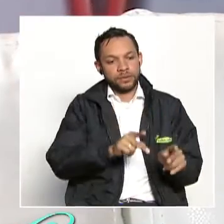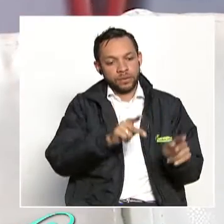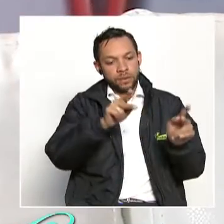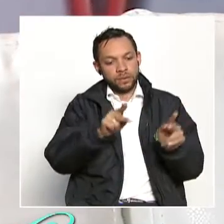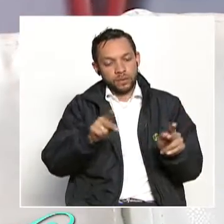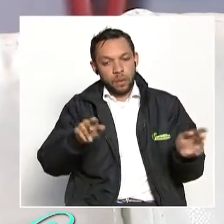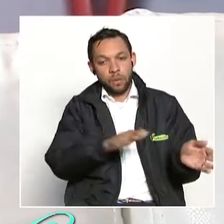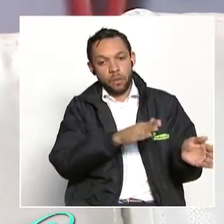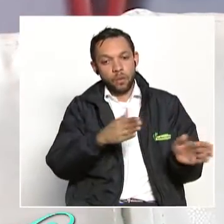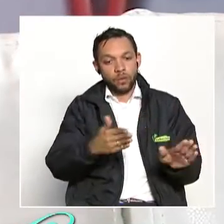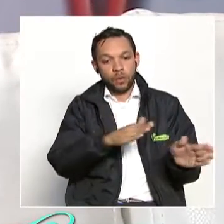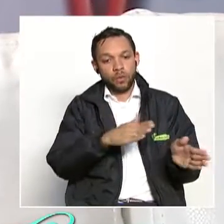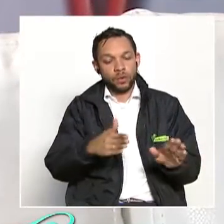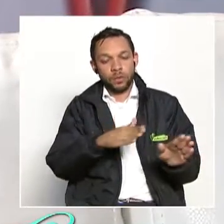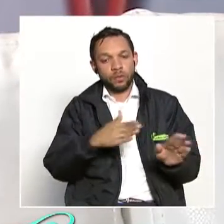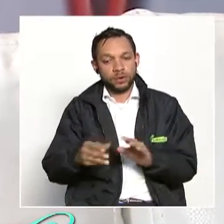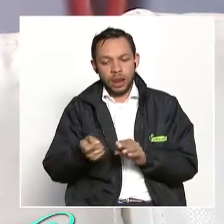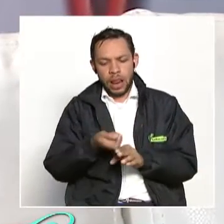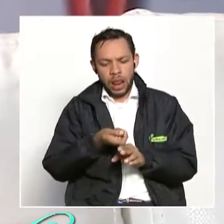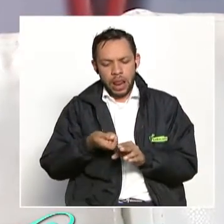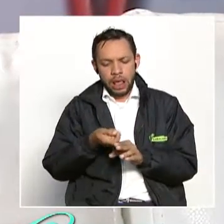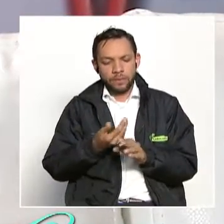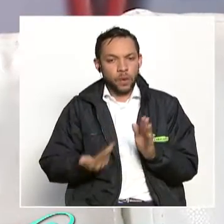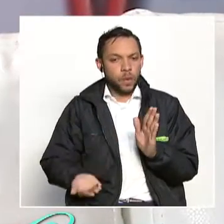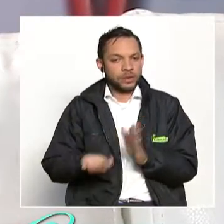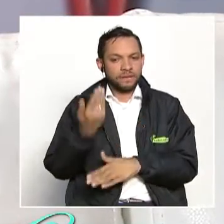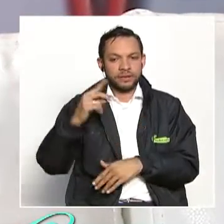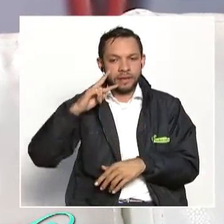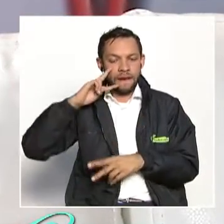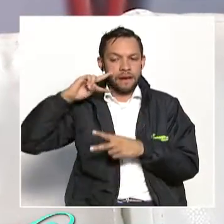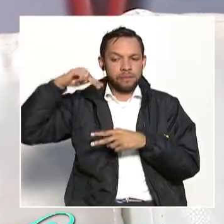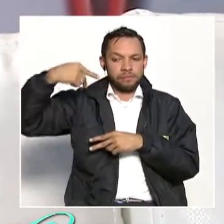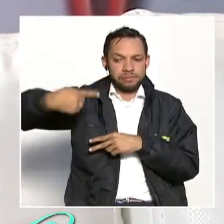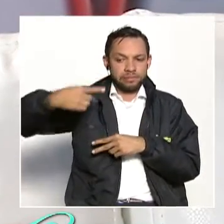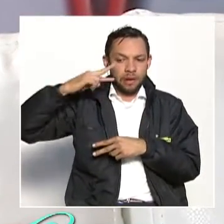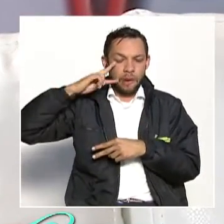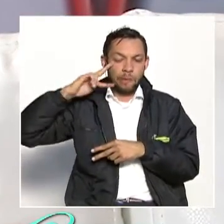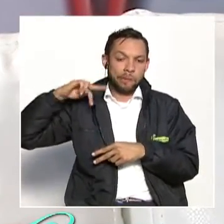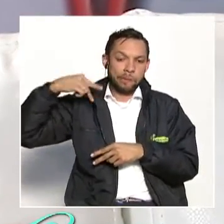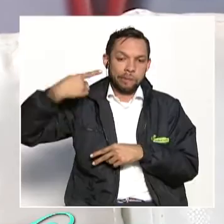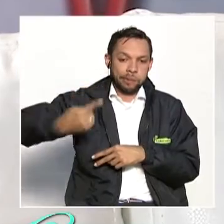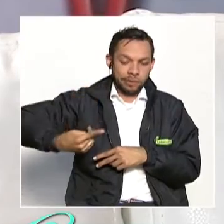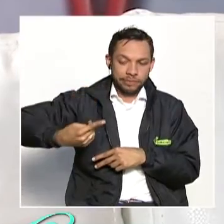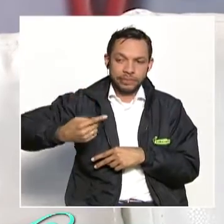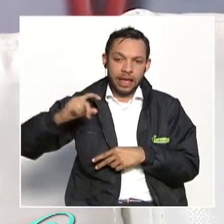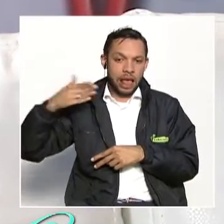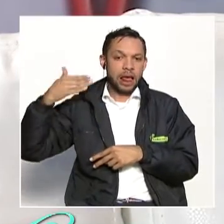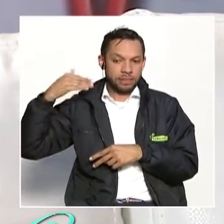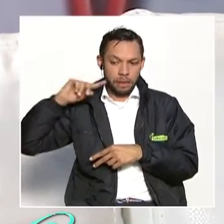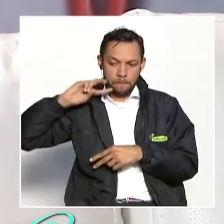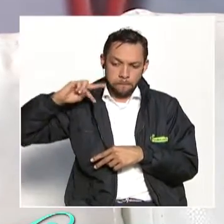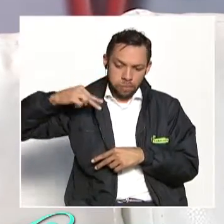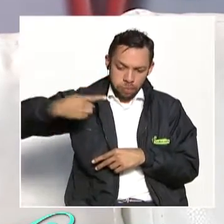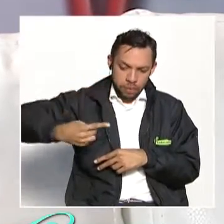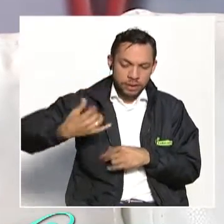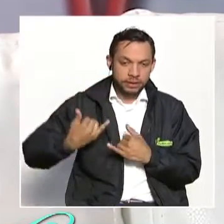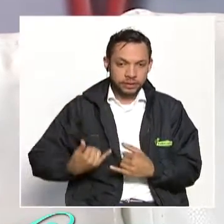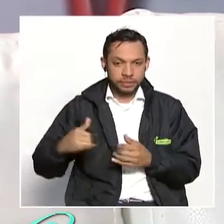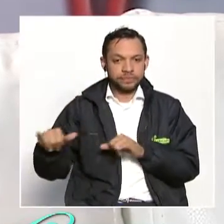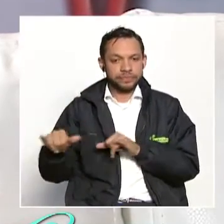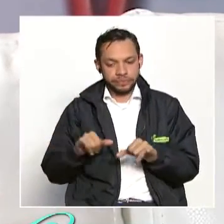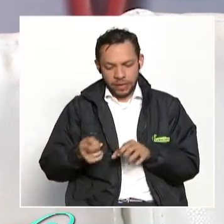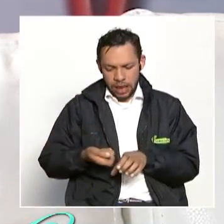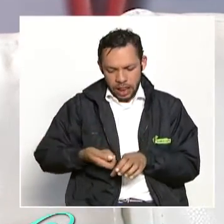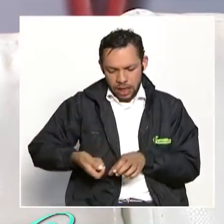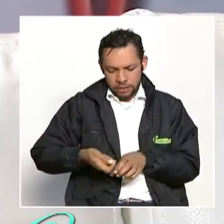quedan las bacterias, empezaría de nuevo todo el proceso de evolución, porque todos venimos de las bacterias. Entonces, la microbiota es ese conjunto